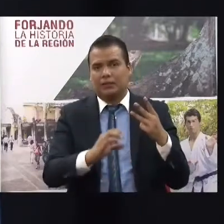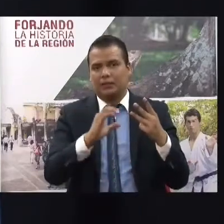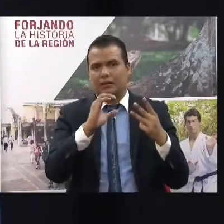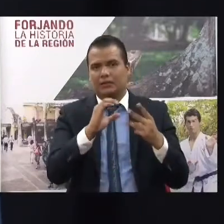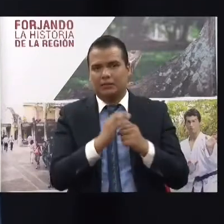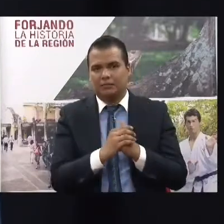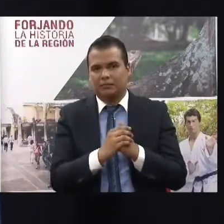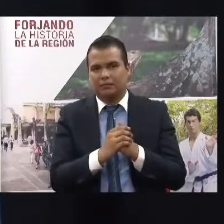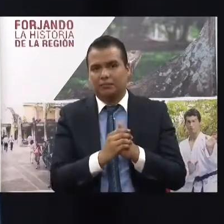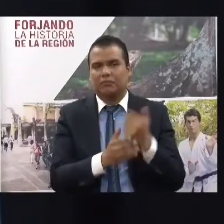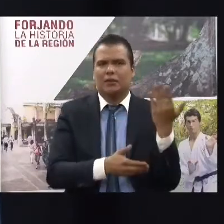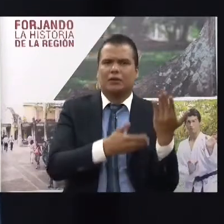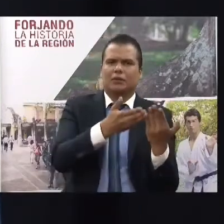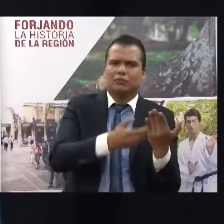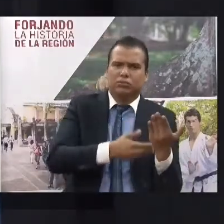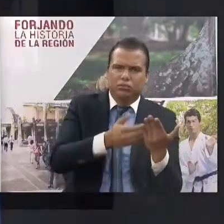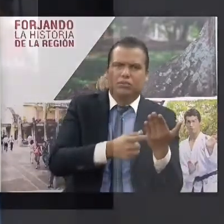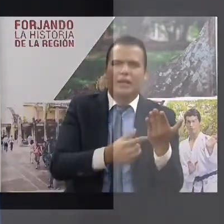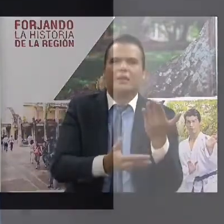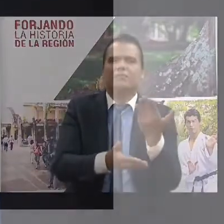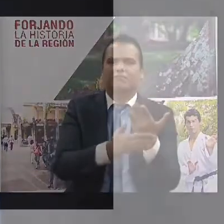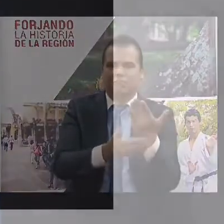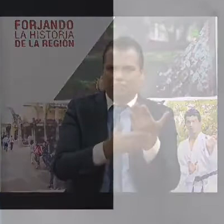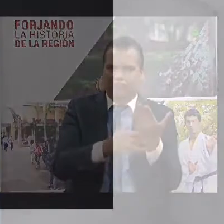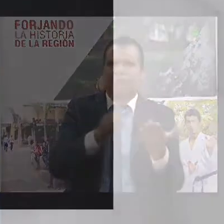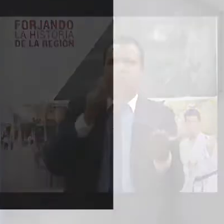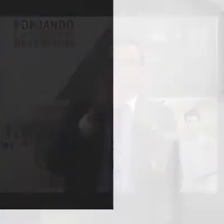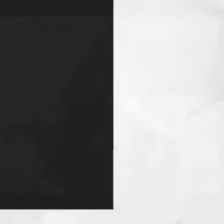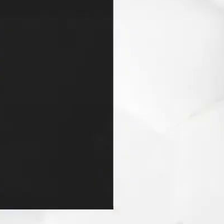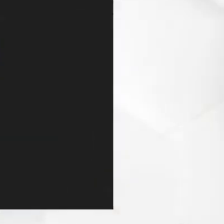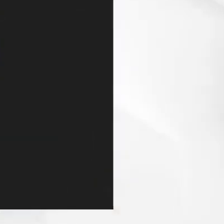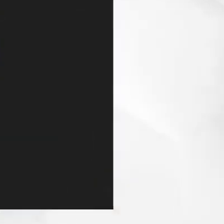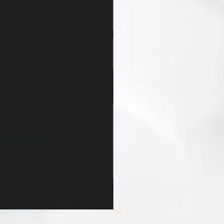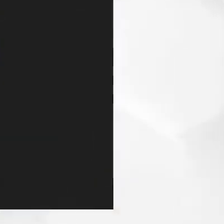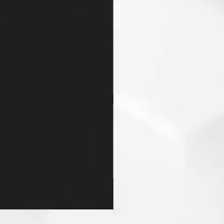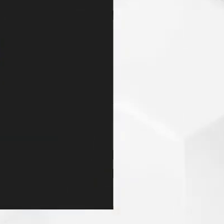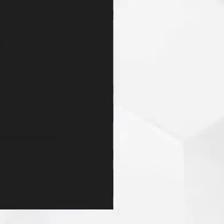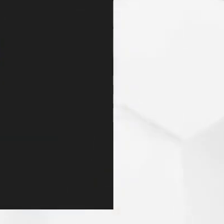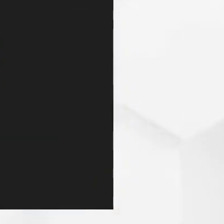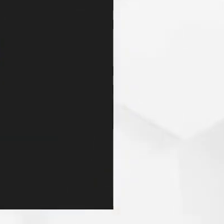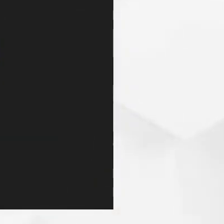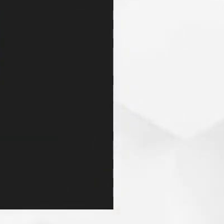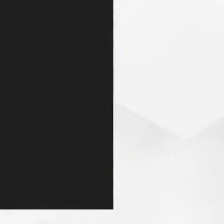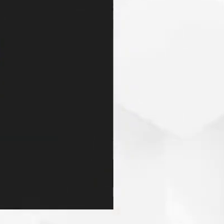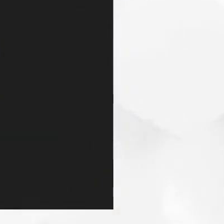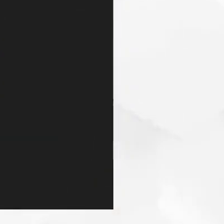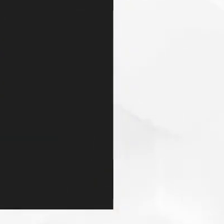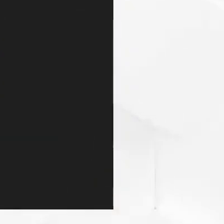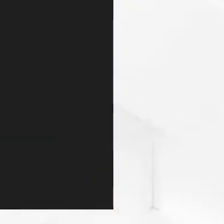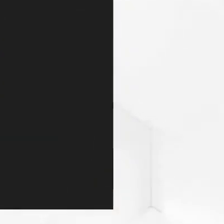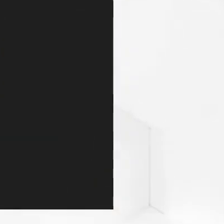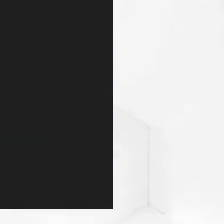Haber presentado los documentos que los identifican y los acreditan en uso de sus derechos civiles.